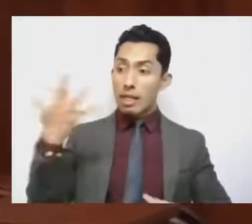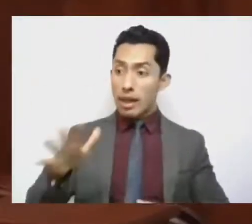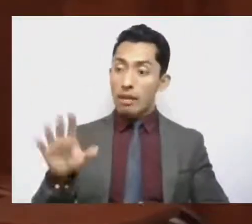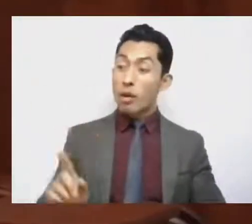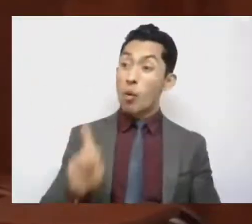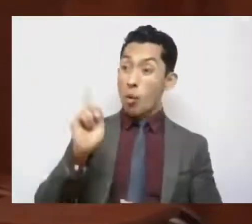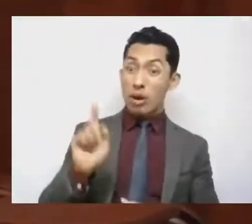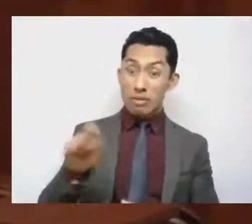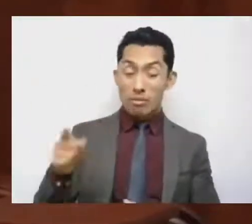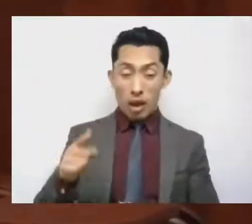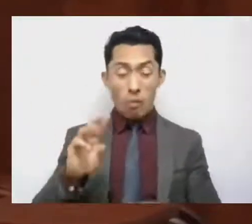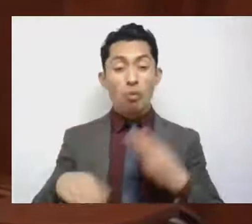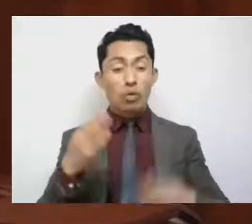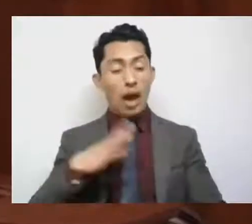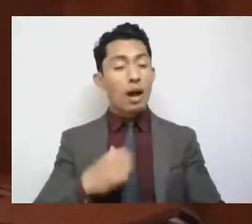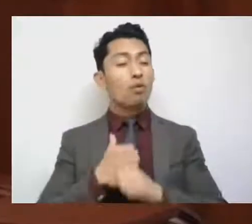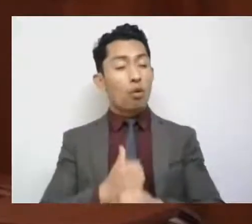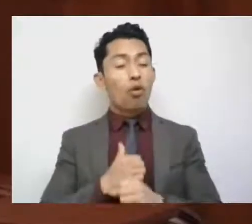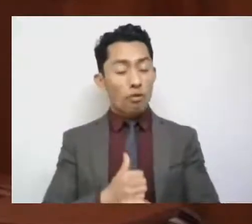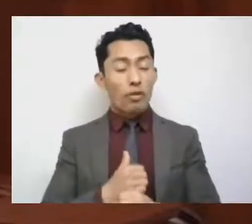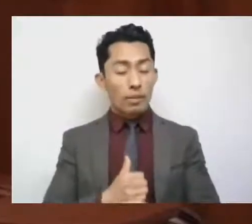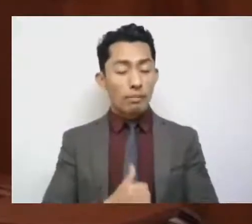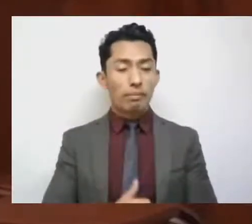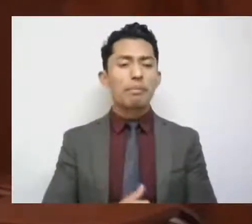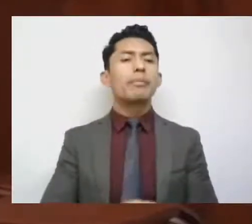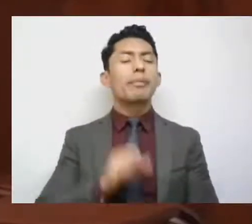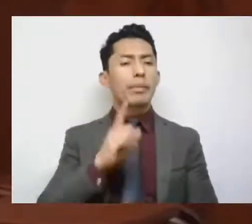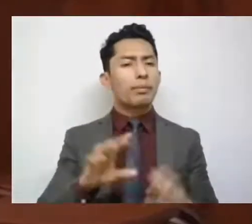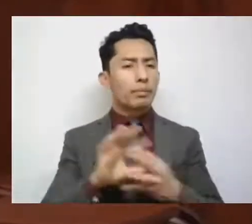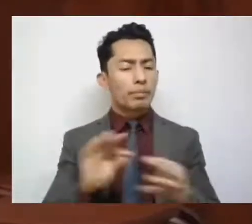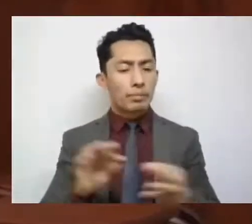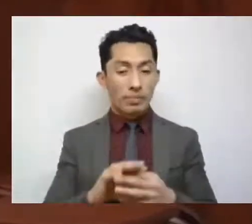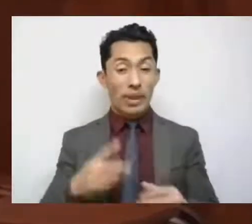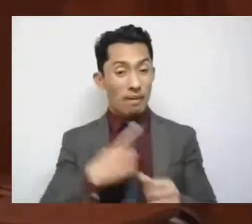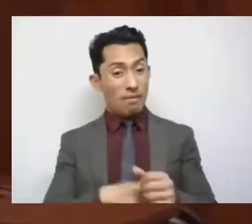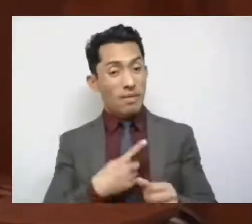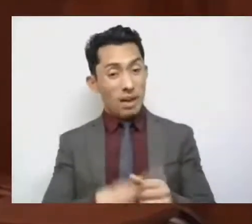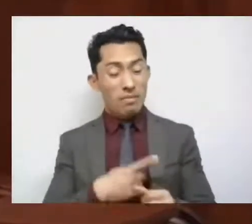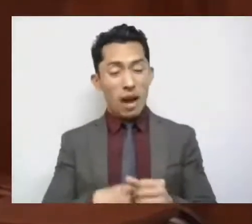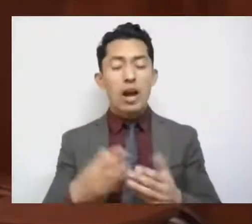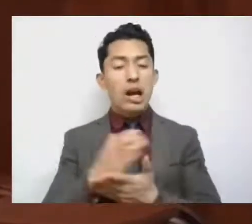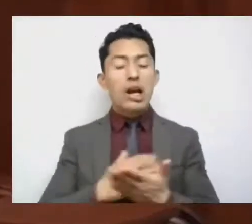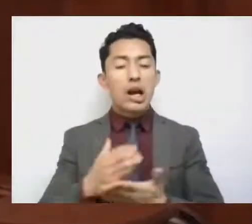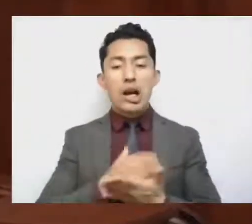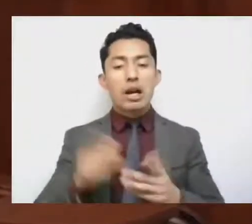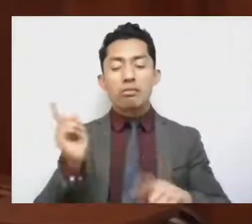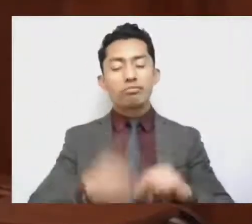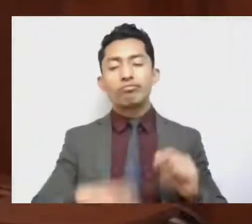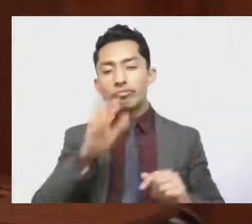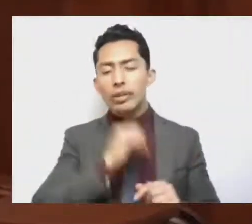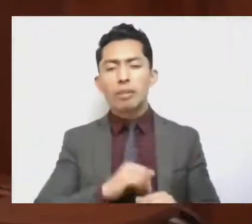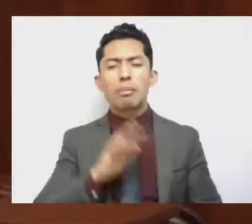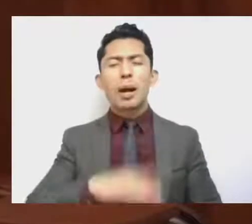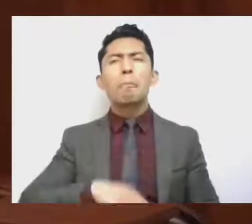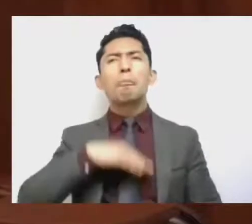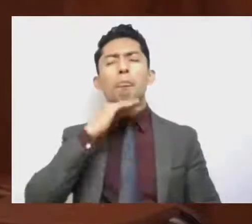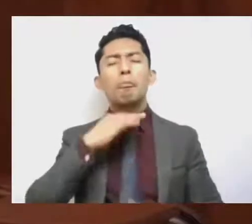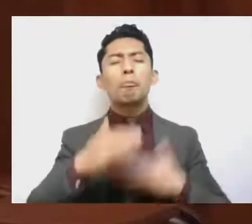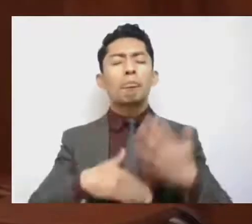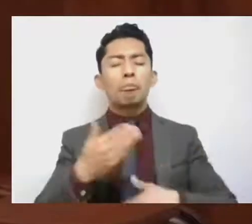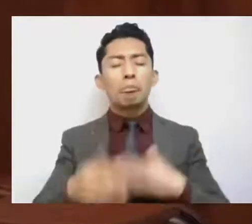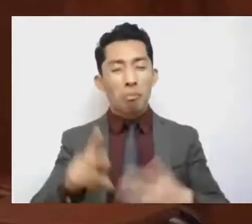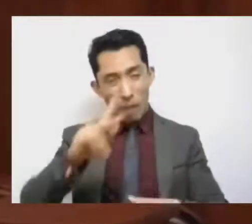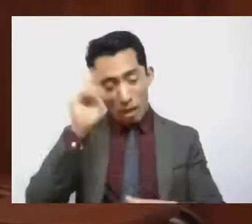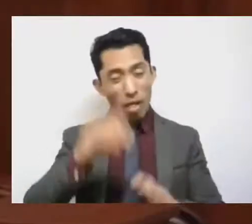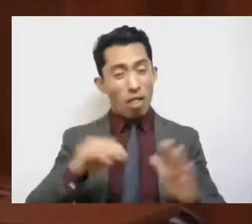mundial. Los organismos señalan que esta enfermedad no tiene cura, es silenciosa y progresiva, detectable